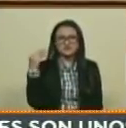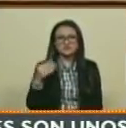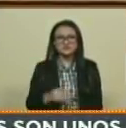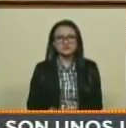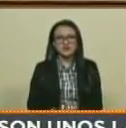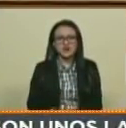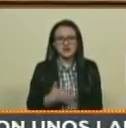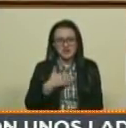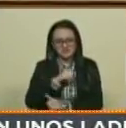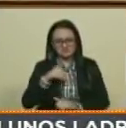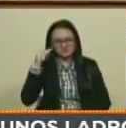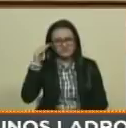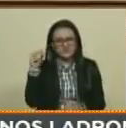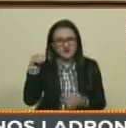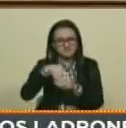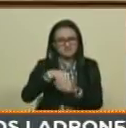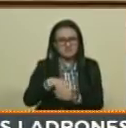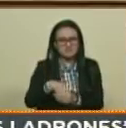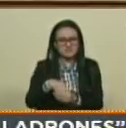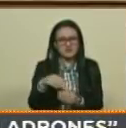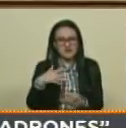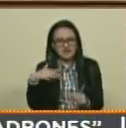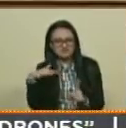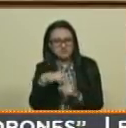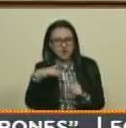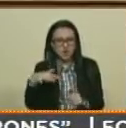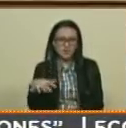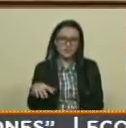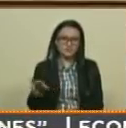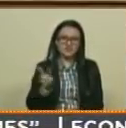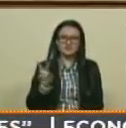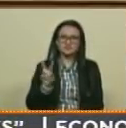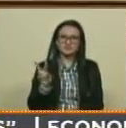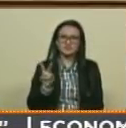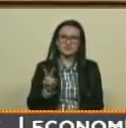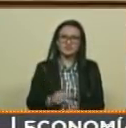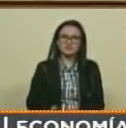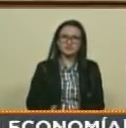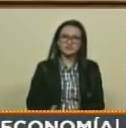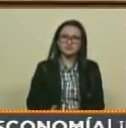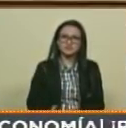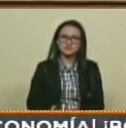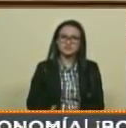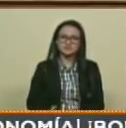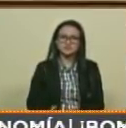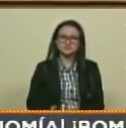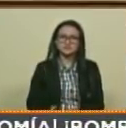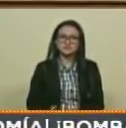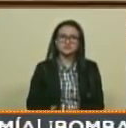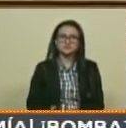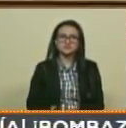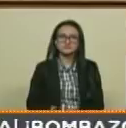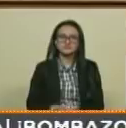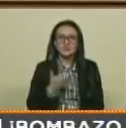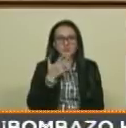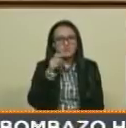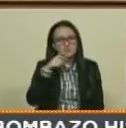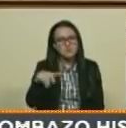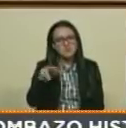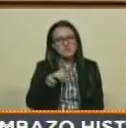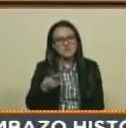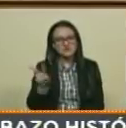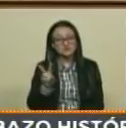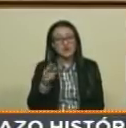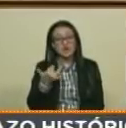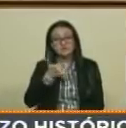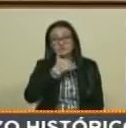intervenir militarmente este país. ¿Qué hubiese ocurrido si en medio de todo esto, que el pueblo de Venezuela ha